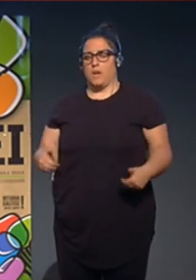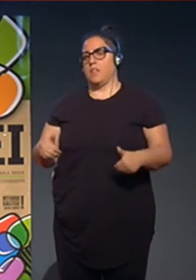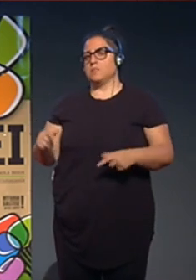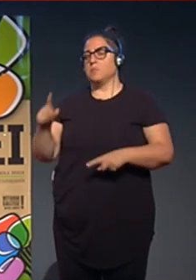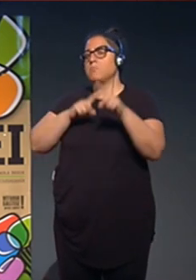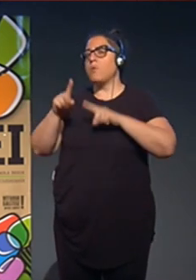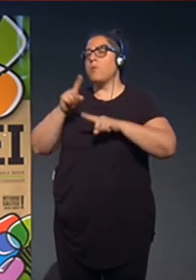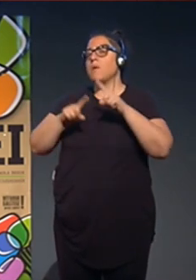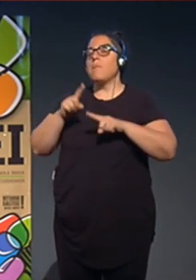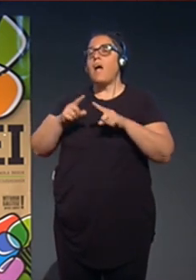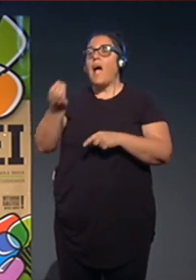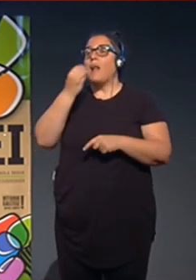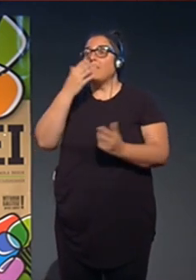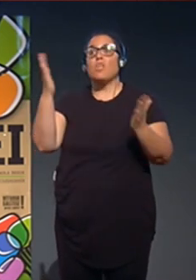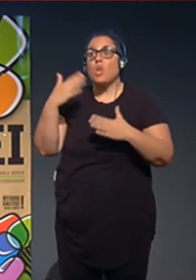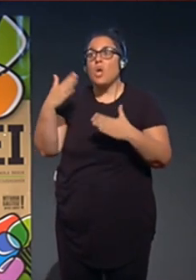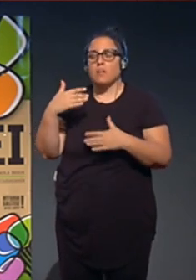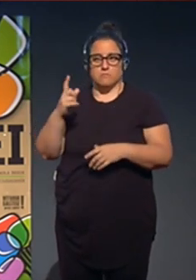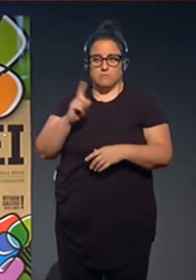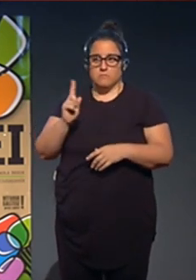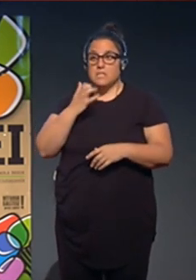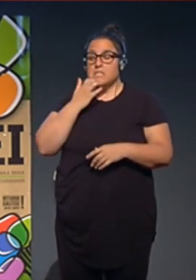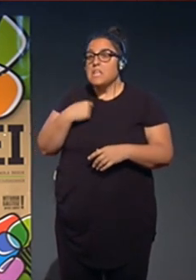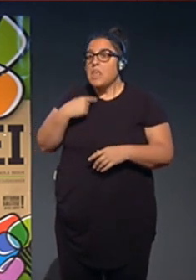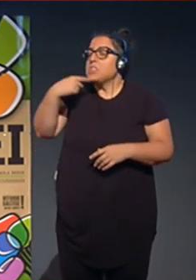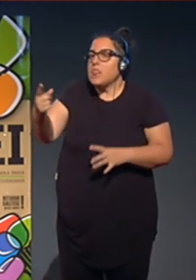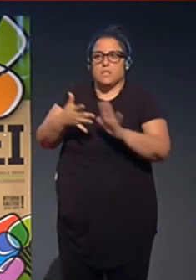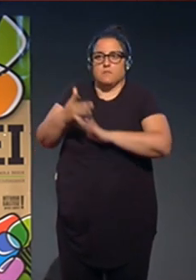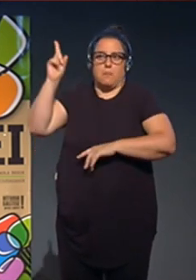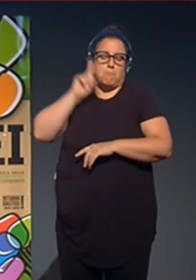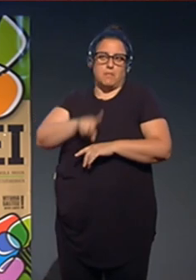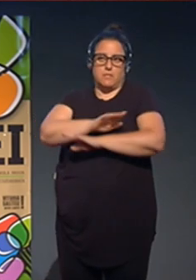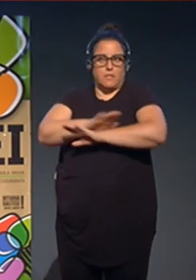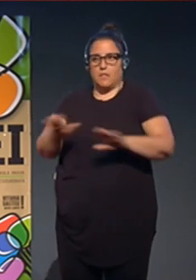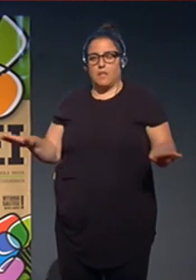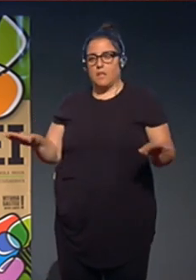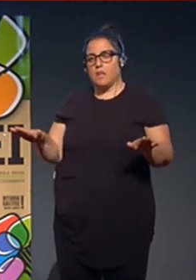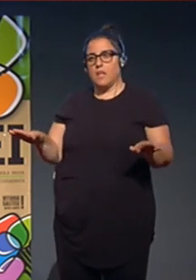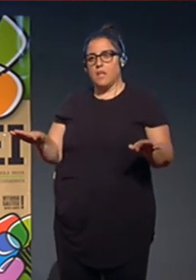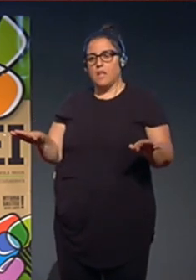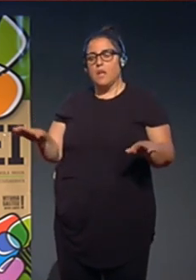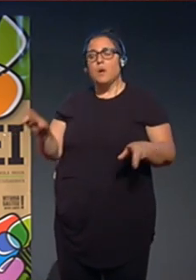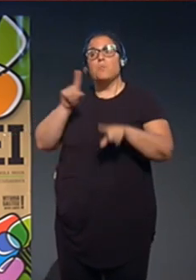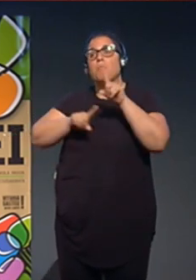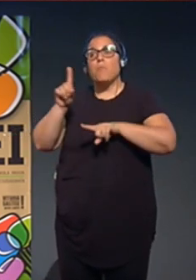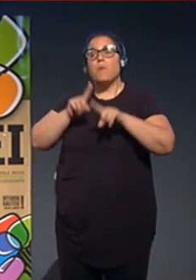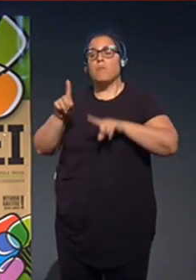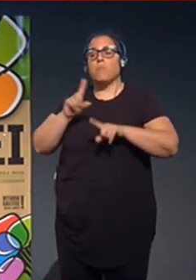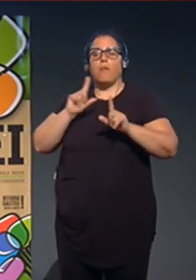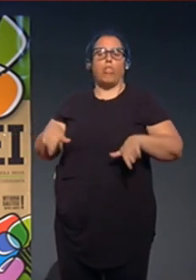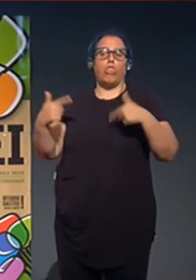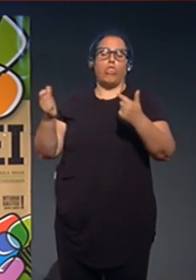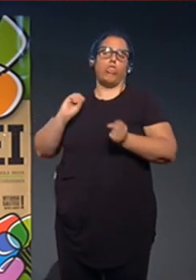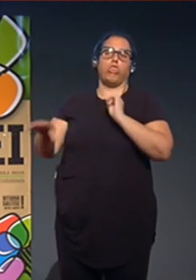es la falta de alimento y quien diga eso está mintiendo así de rotundo quiero ser el problema es el desperdicio